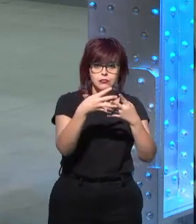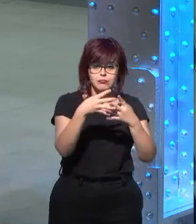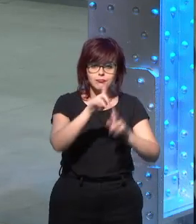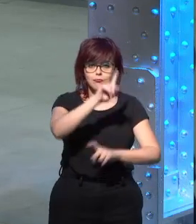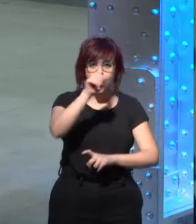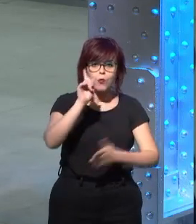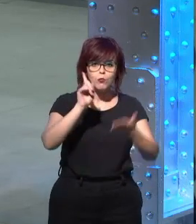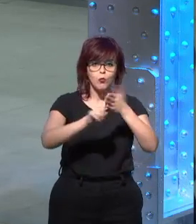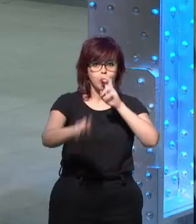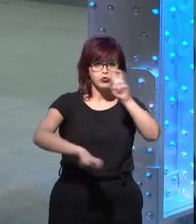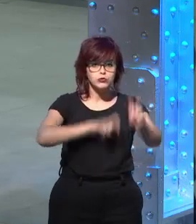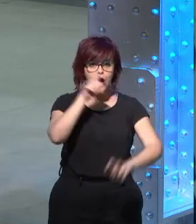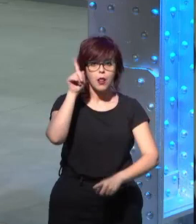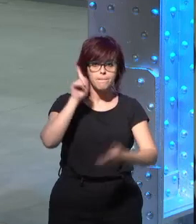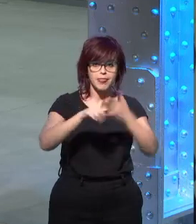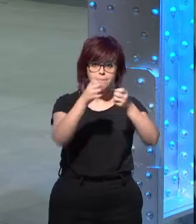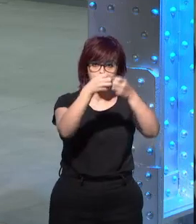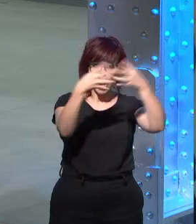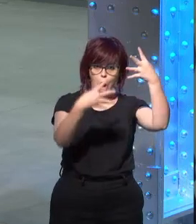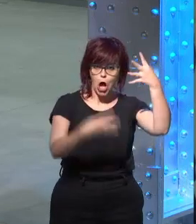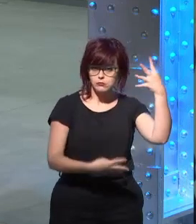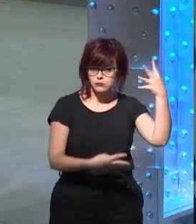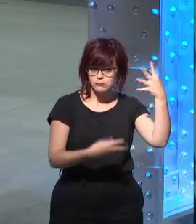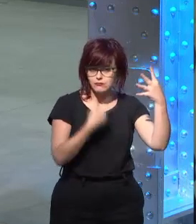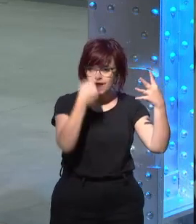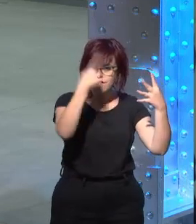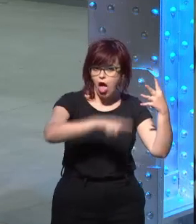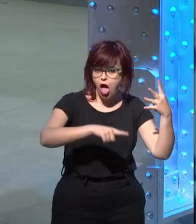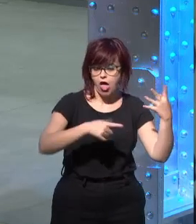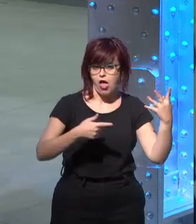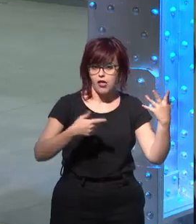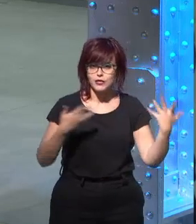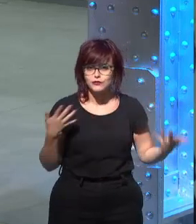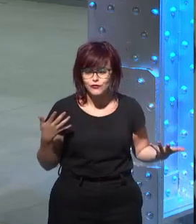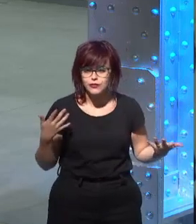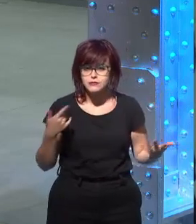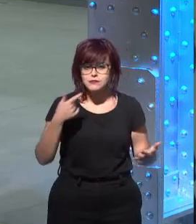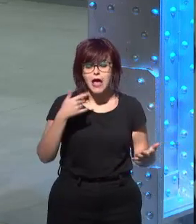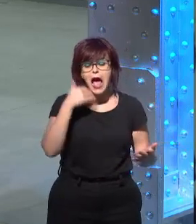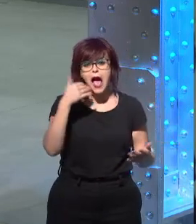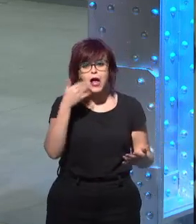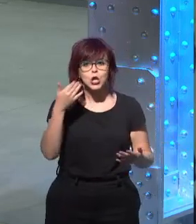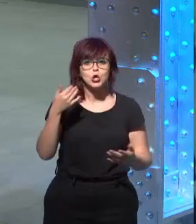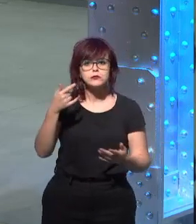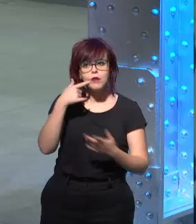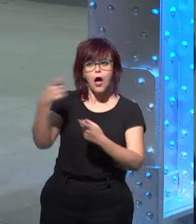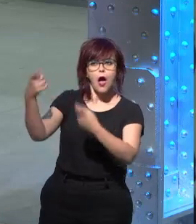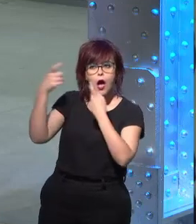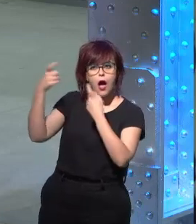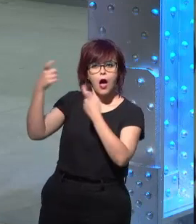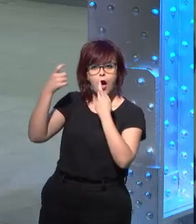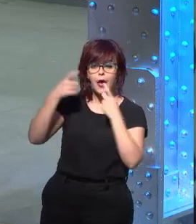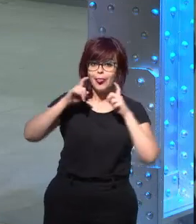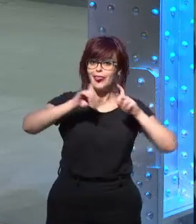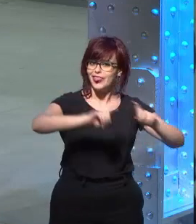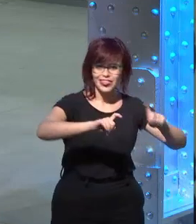Entonces, quizás la apreciación que antes tenían otras generaciones de decir lo que estoy aprendiendo me sirve mucho, pues ahora ya